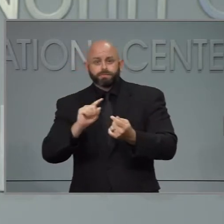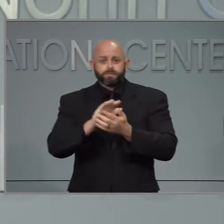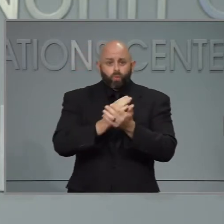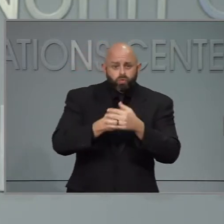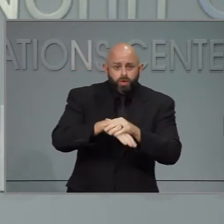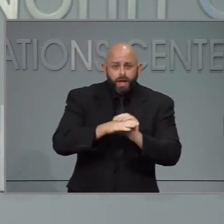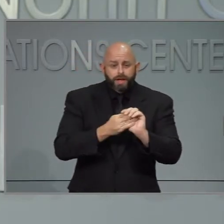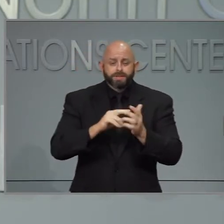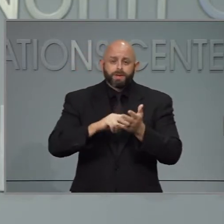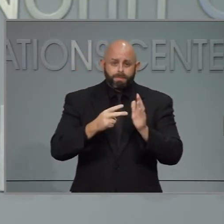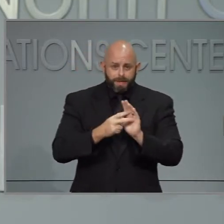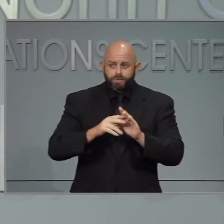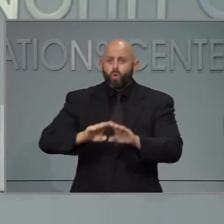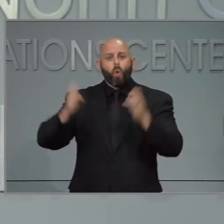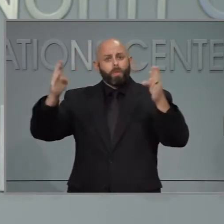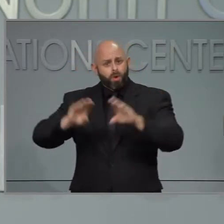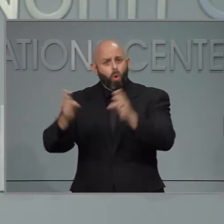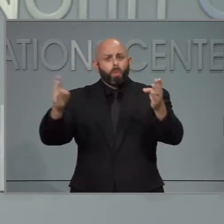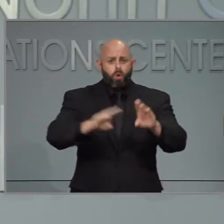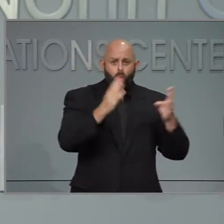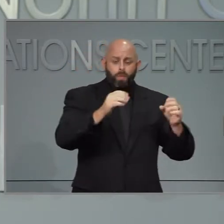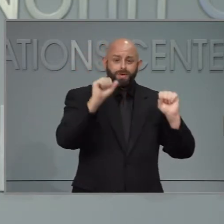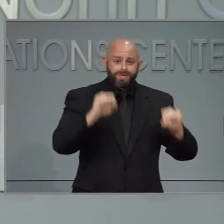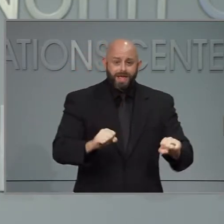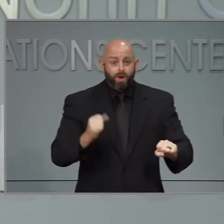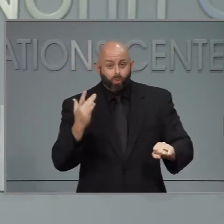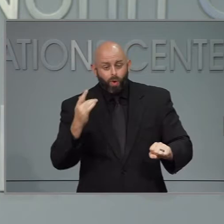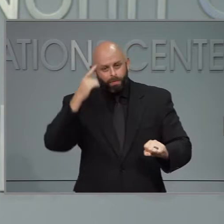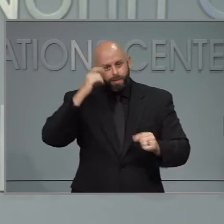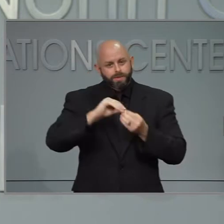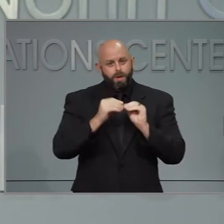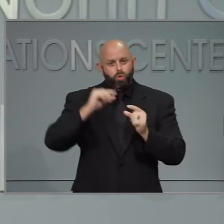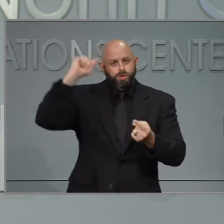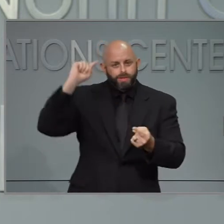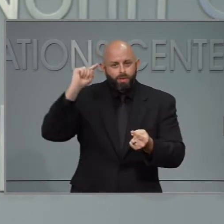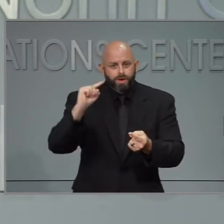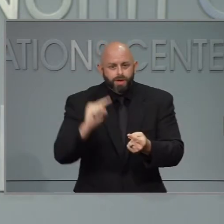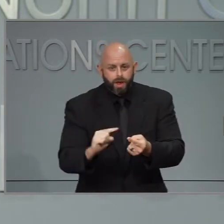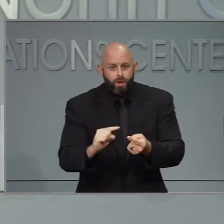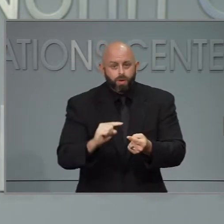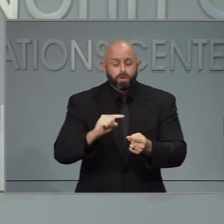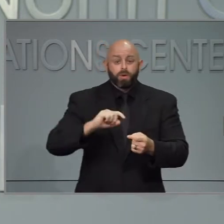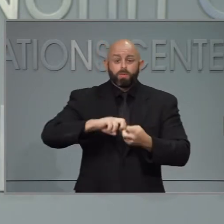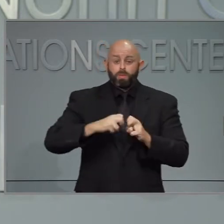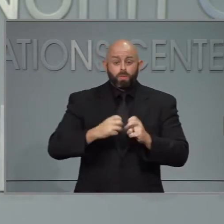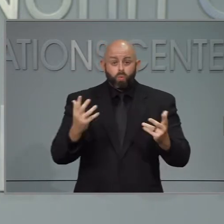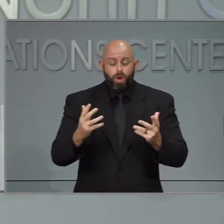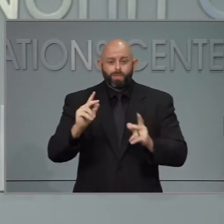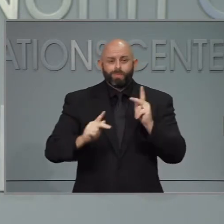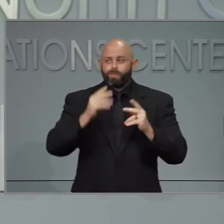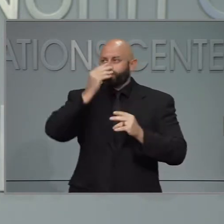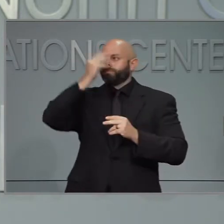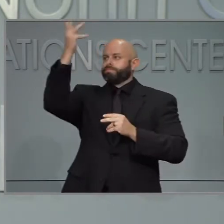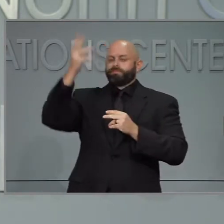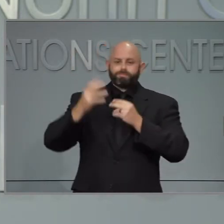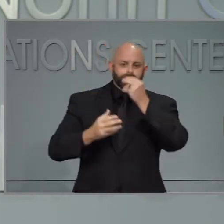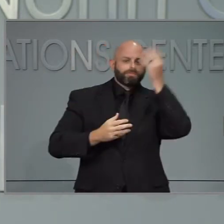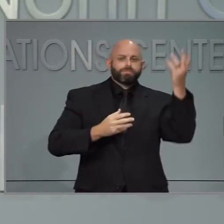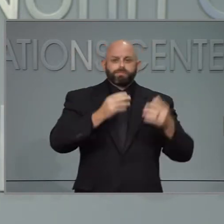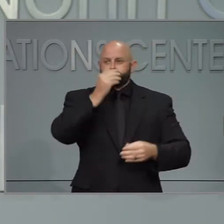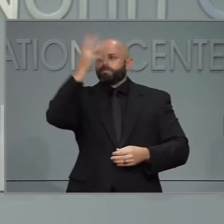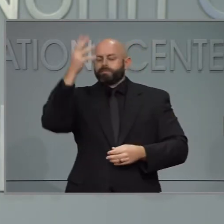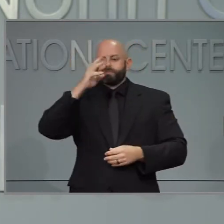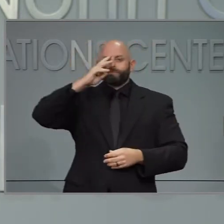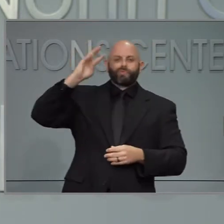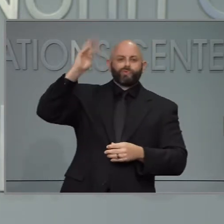las restricciones y permitir que se abran los negocios. El problema es que si las personas no hacen cosas para evitar